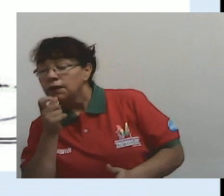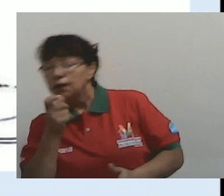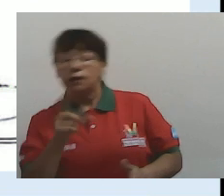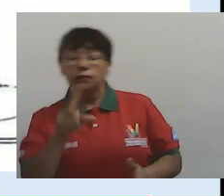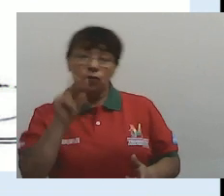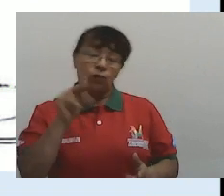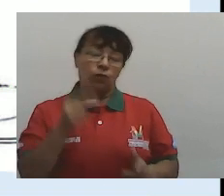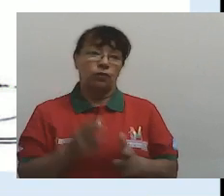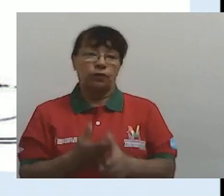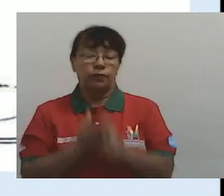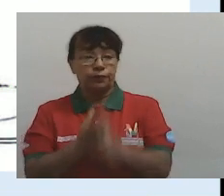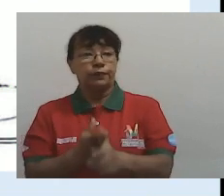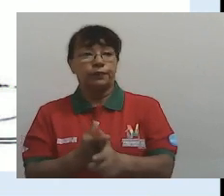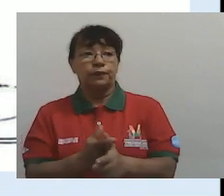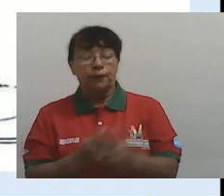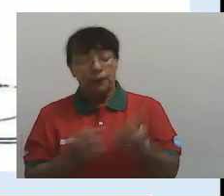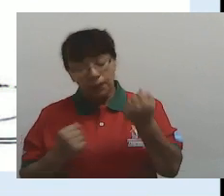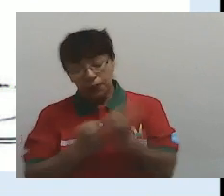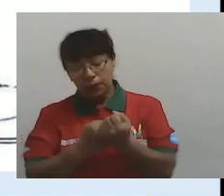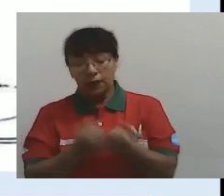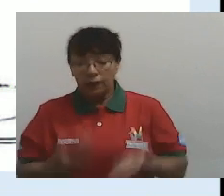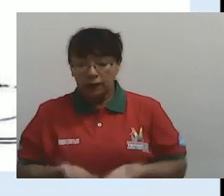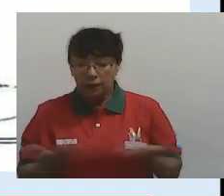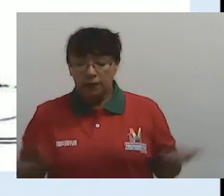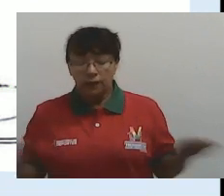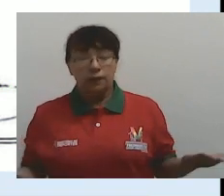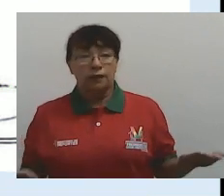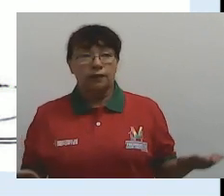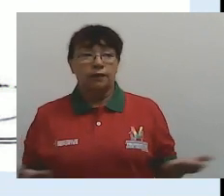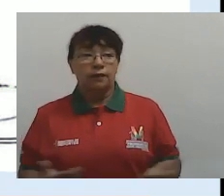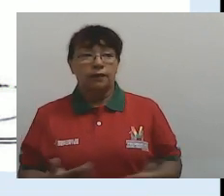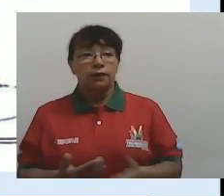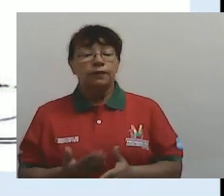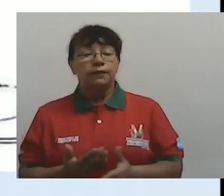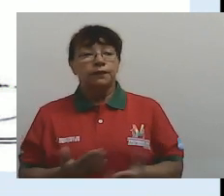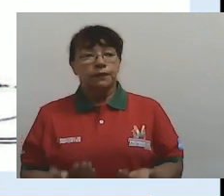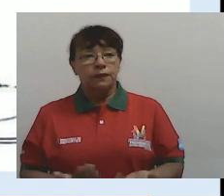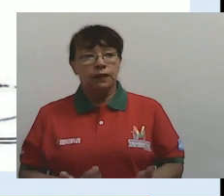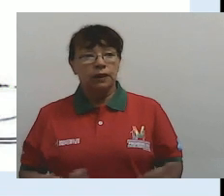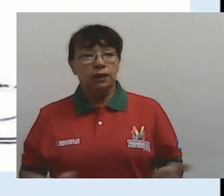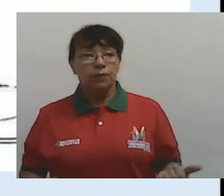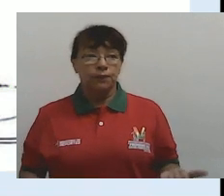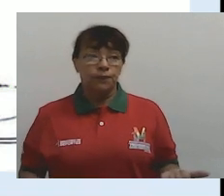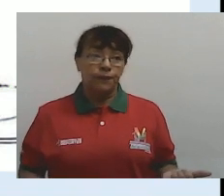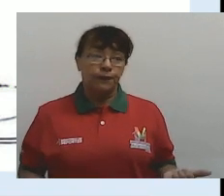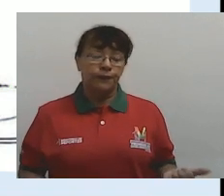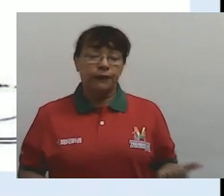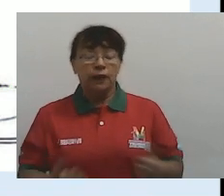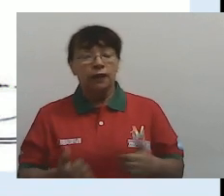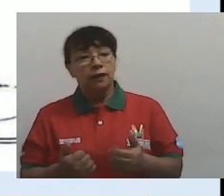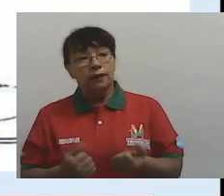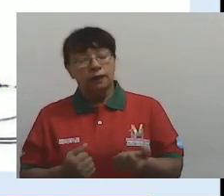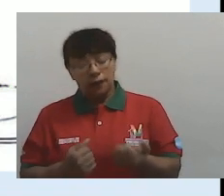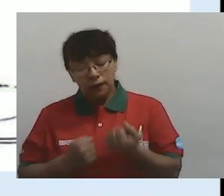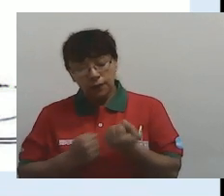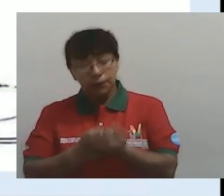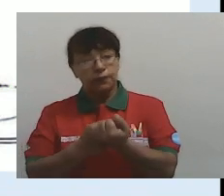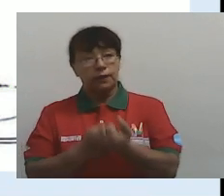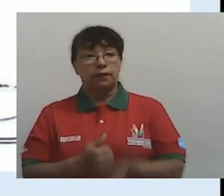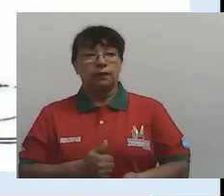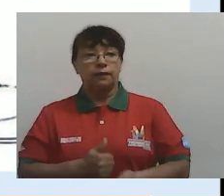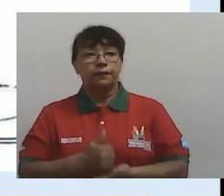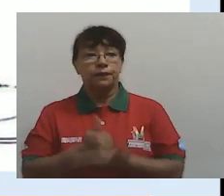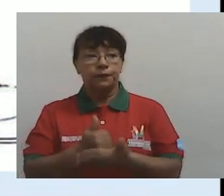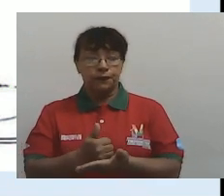apoyar, por ejemplo, en el material. ¿Se han fijado que cuando corren las vallas, qué hacen los niños? Golpean una valla, se cae. ¿Quién va a ayudar a ponerla a su